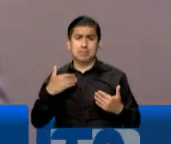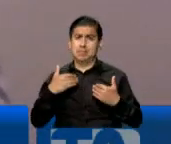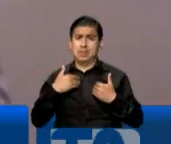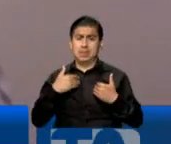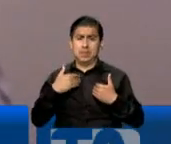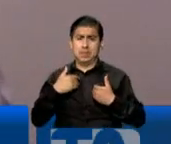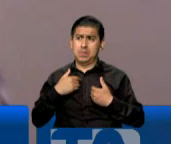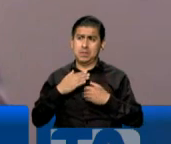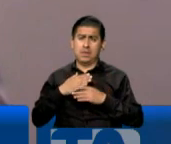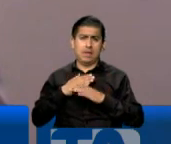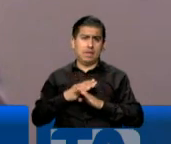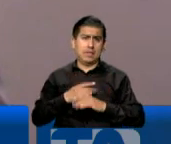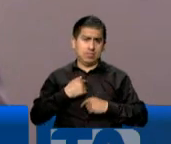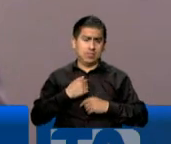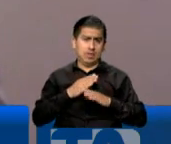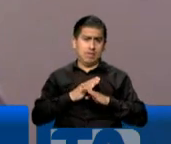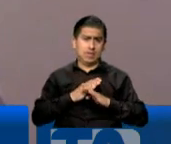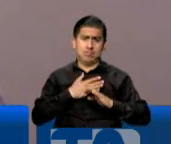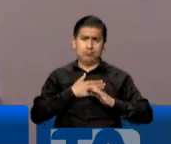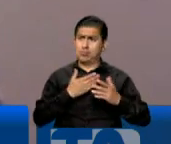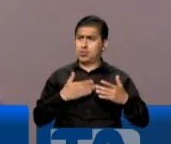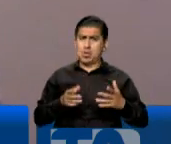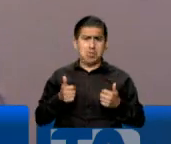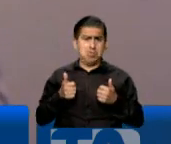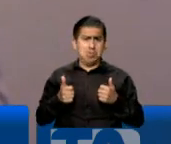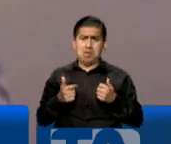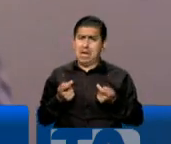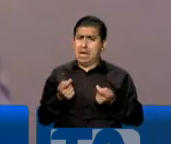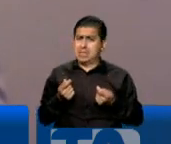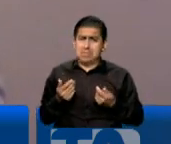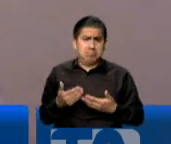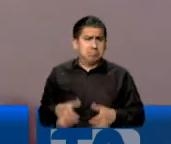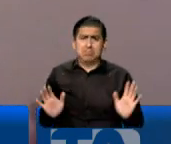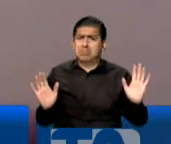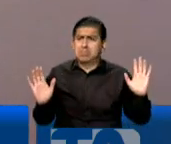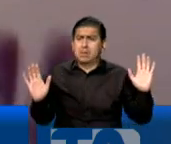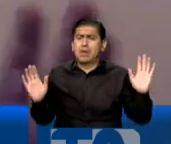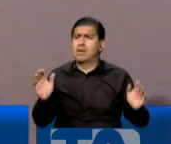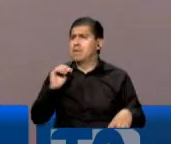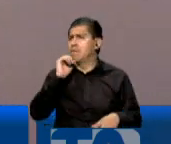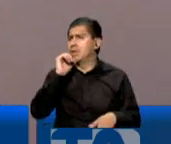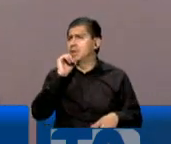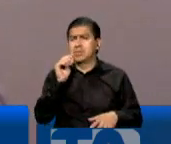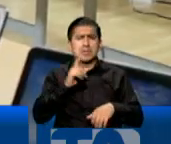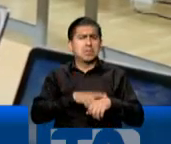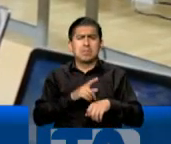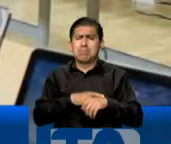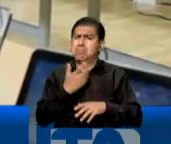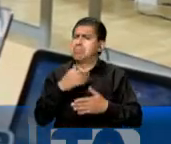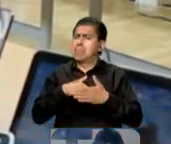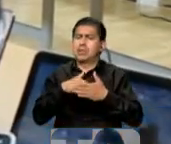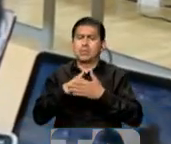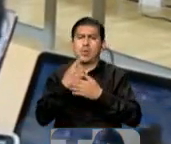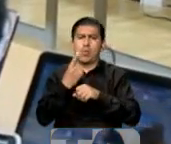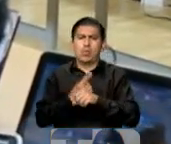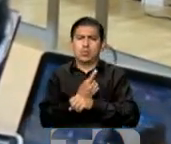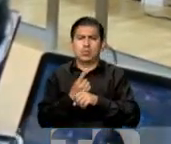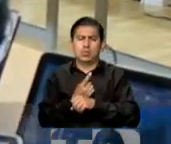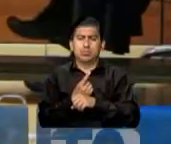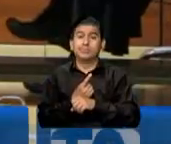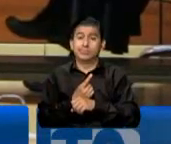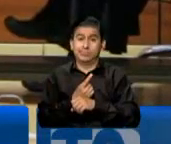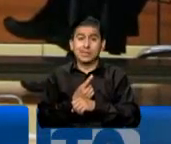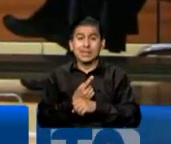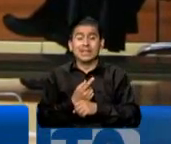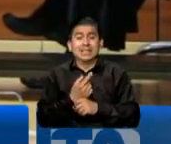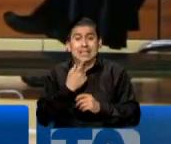de las defensas en presentar la prueba, estábamos casi concluyendo. Nos faltaba aproximadamente en tiempo una hora. Según Fiscalía, el delito de peculado